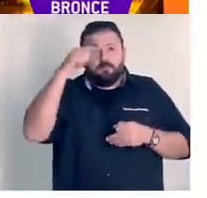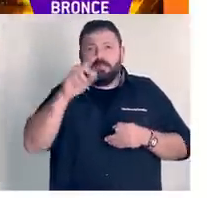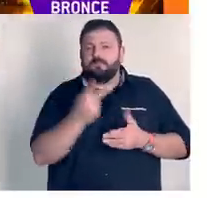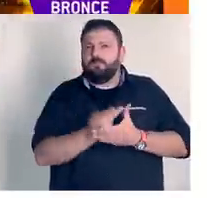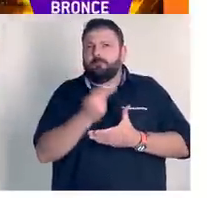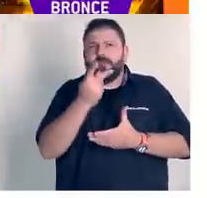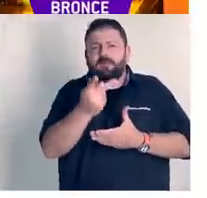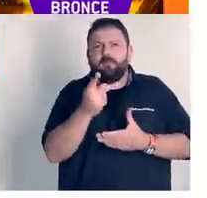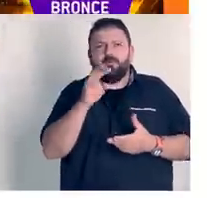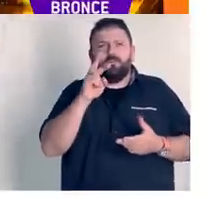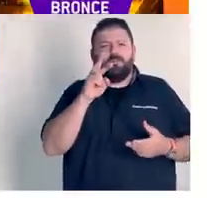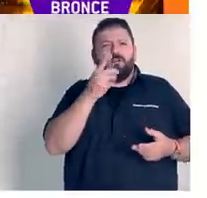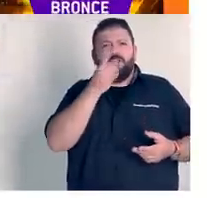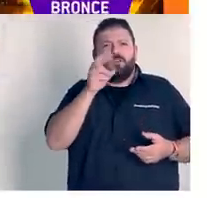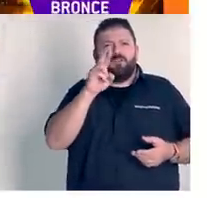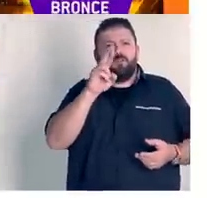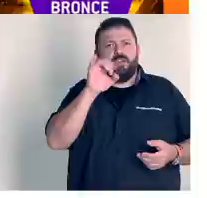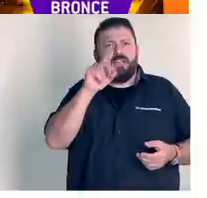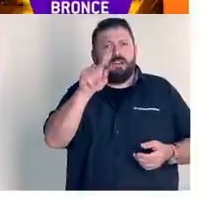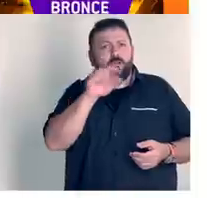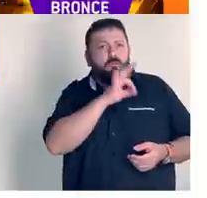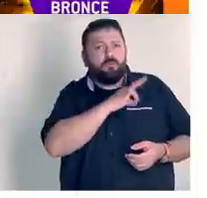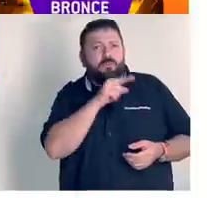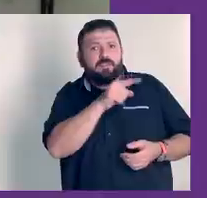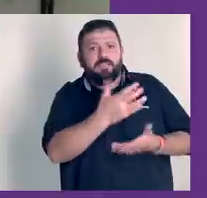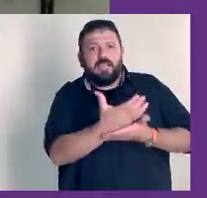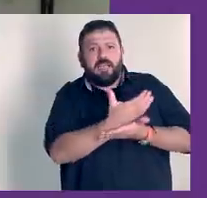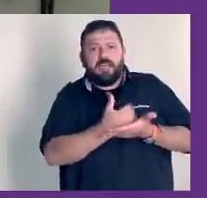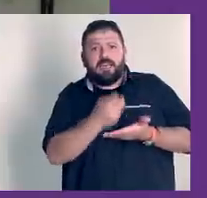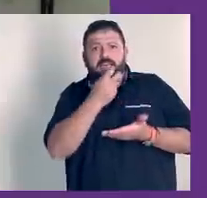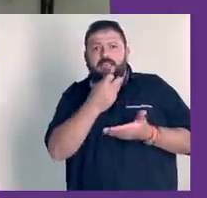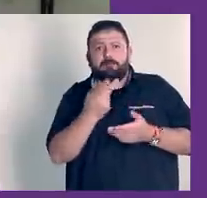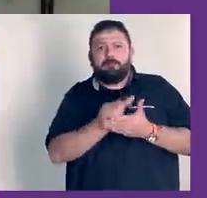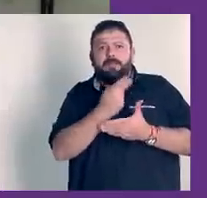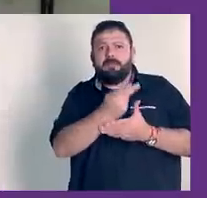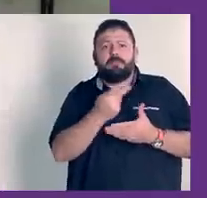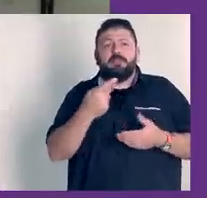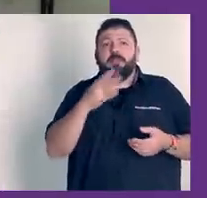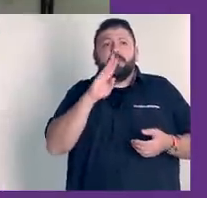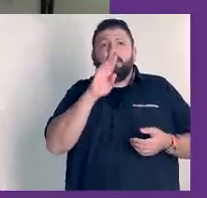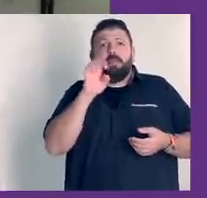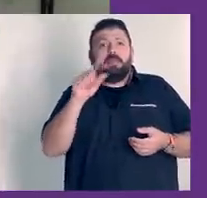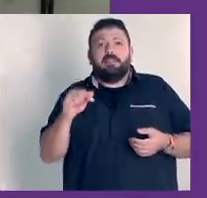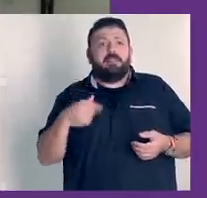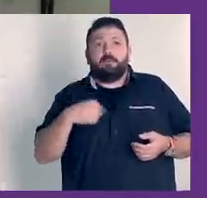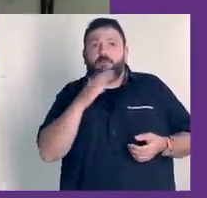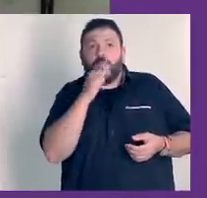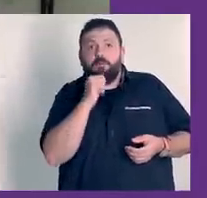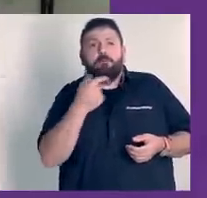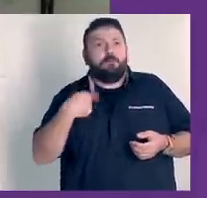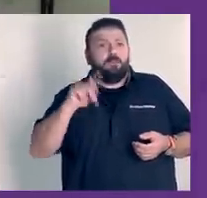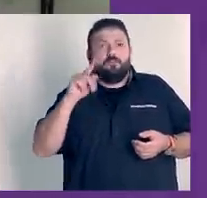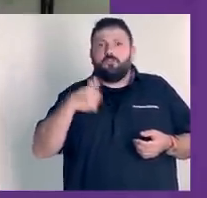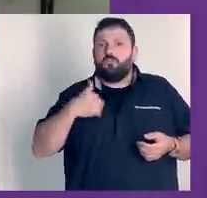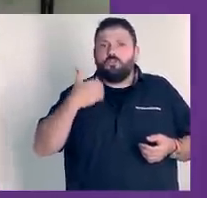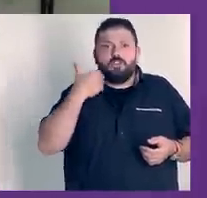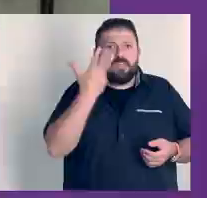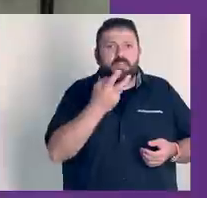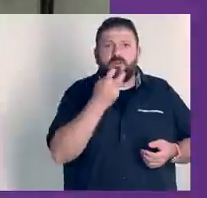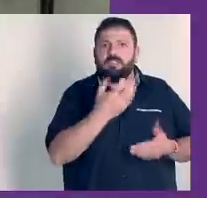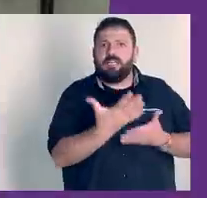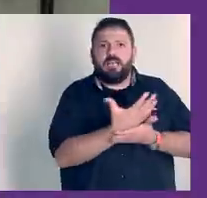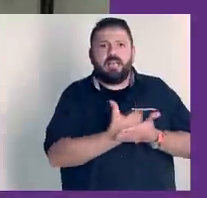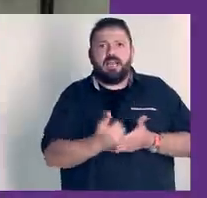Y le dije, Ricky, se pueden ganar este premio, y me dijo, Brenda, es que yo no es que pueda, me lo tengo que ganar, mis hijos y mi mujer y